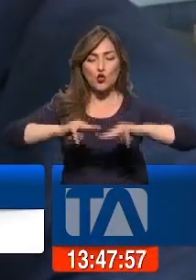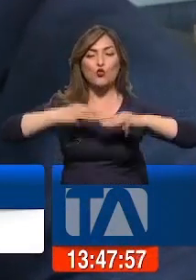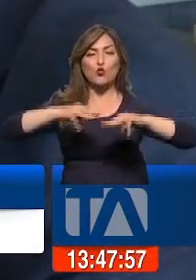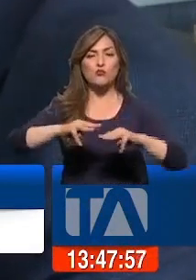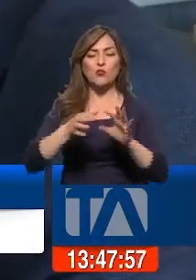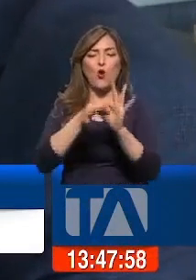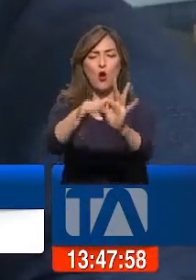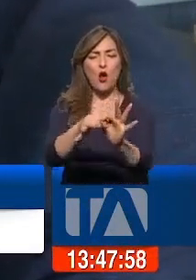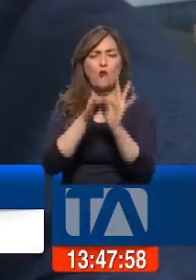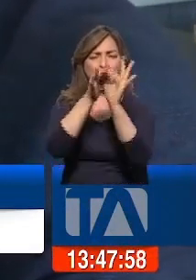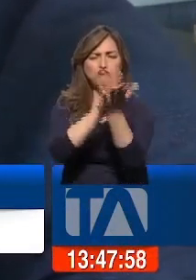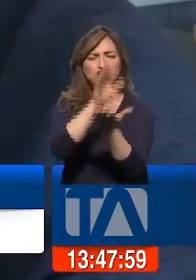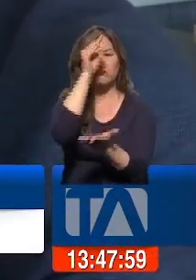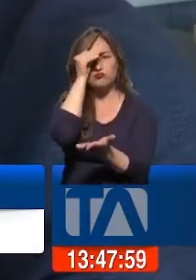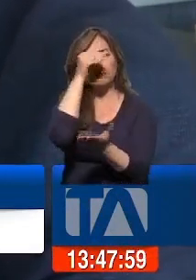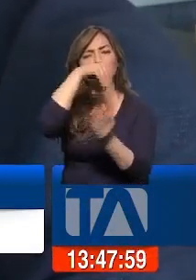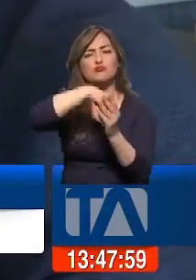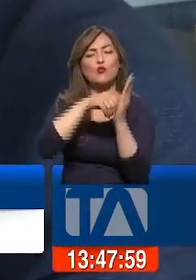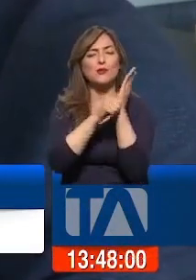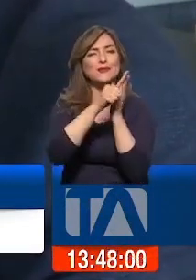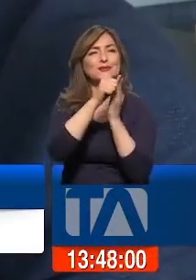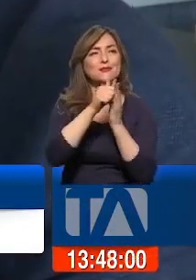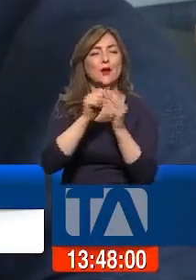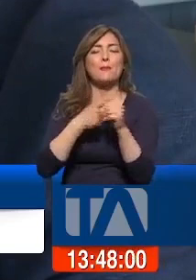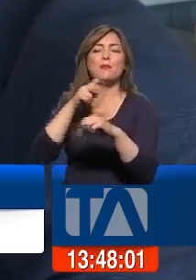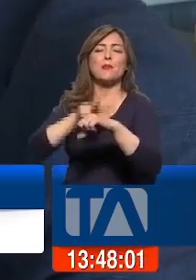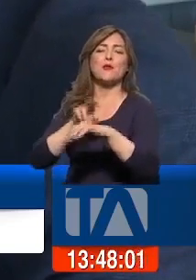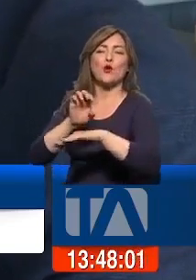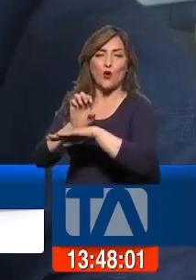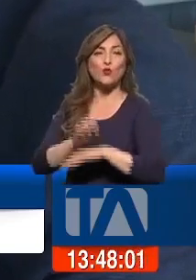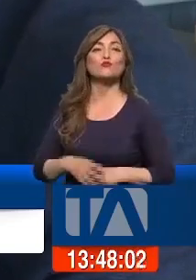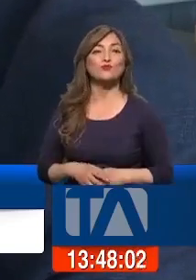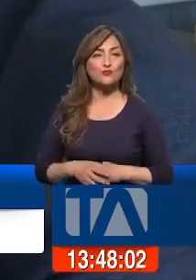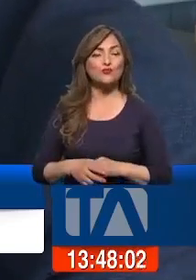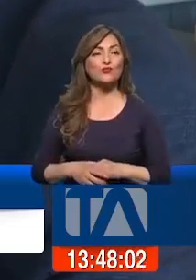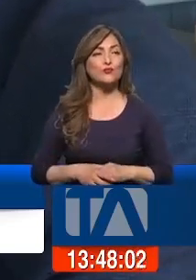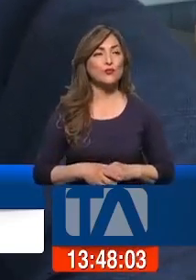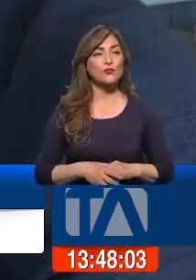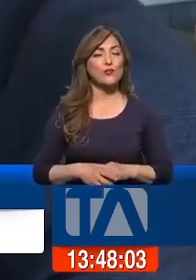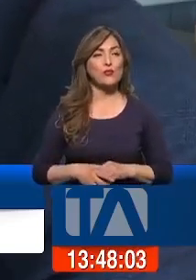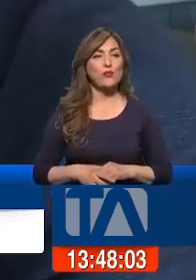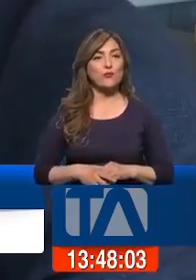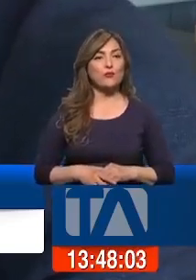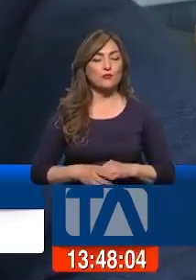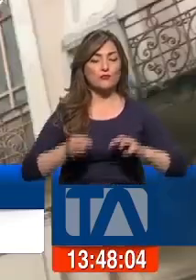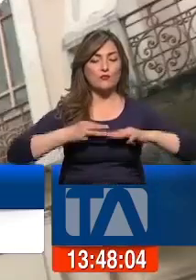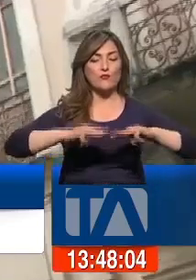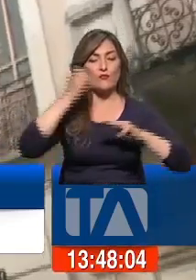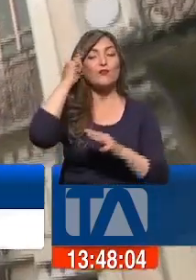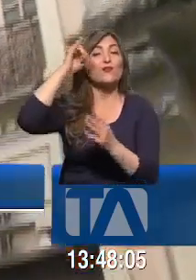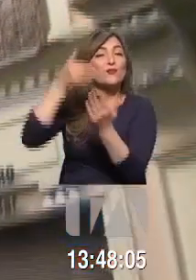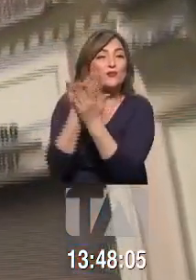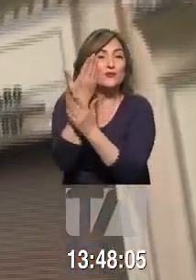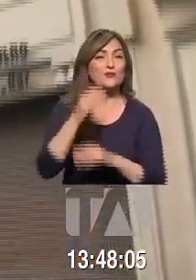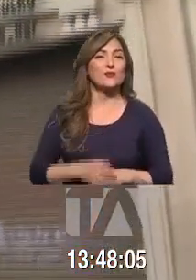metodologías de colaboración dentro del propio ministerio. Esto por primera vez se hace y lo que hemos adaptado es metodologías de innovación. A través